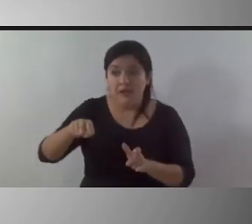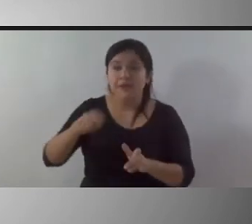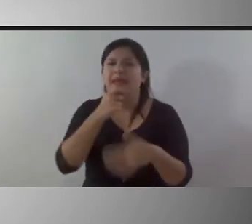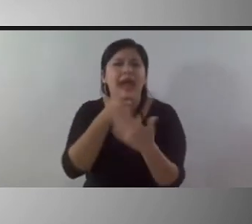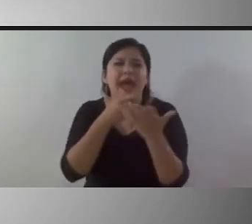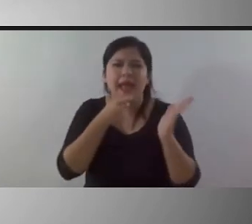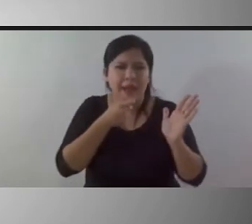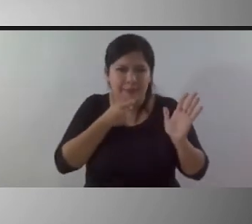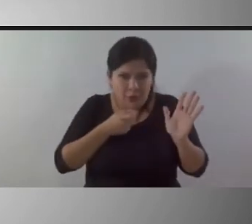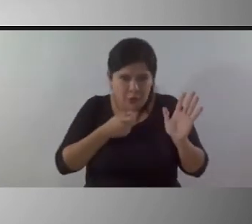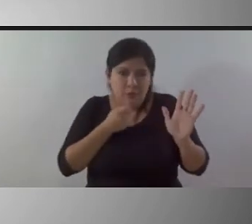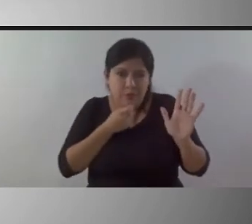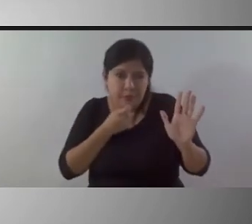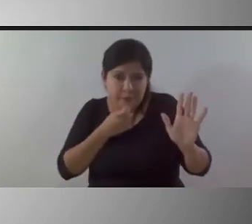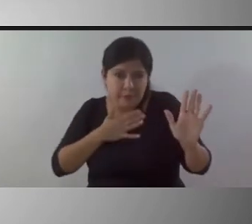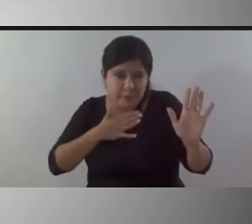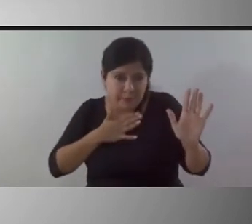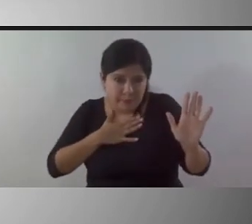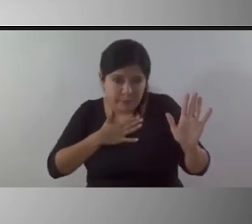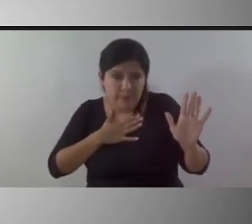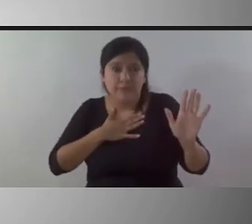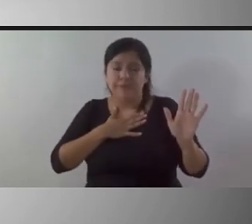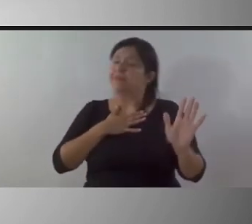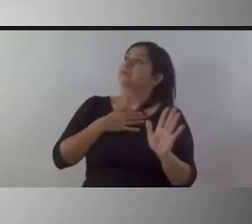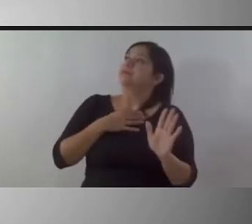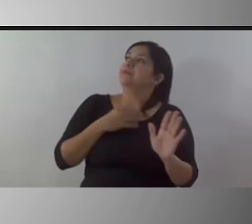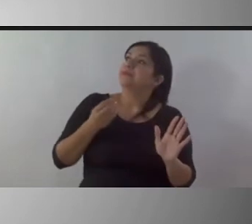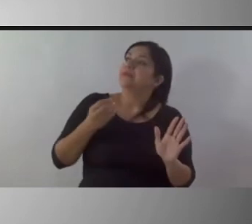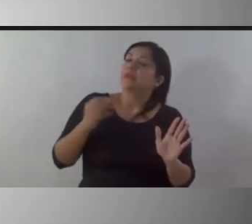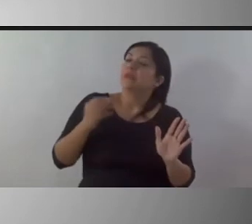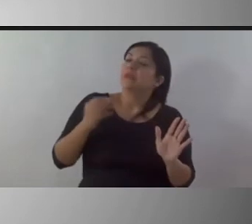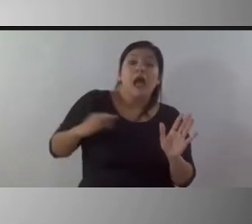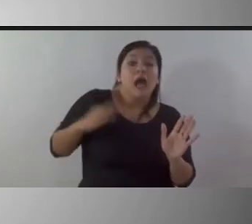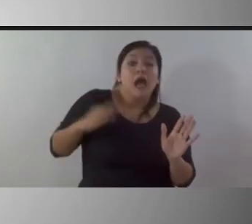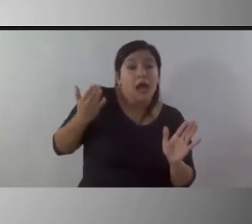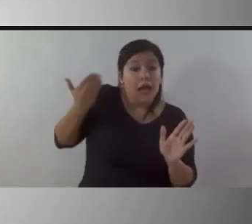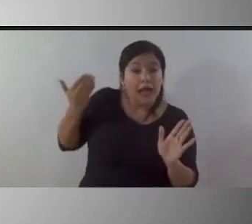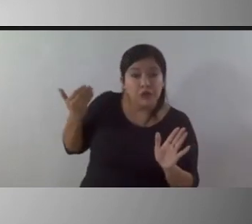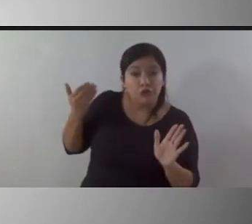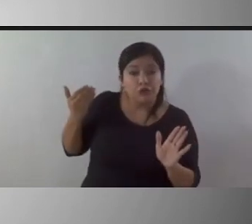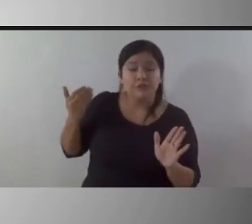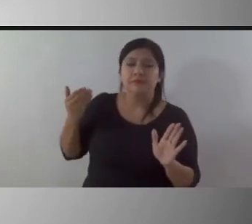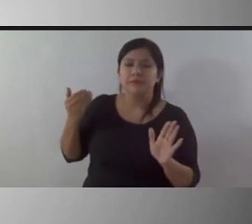voy a poner un ejemplo de mi vida activista. Hace varios años atrás,